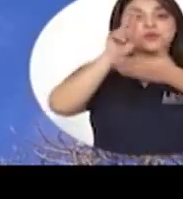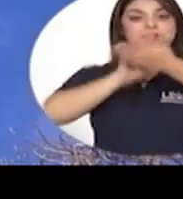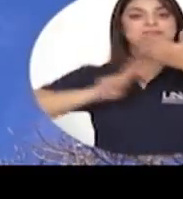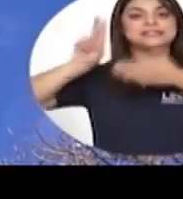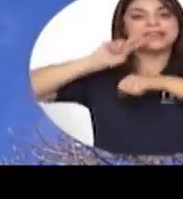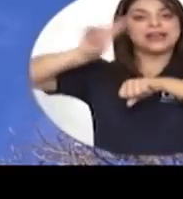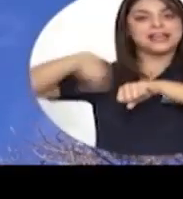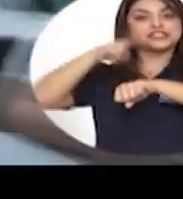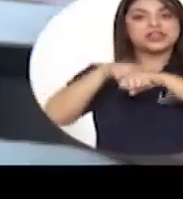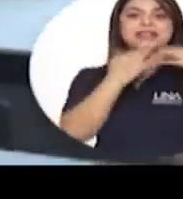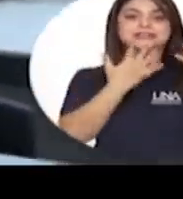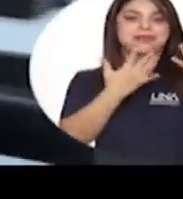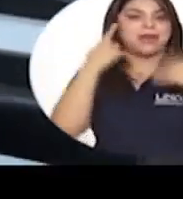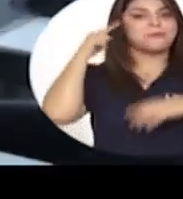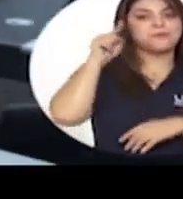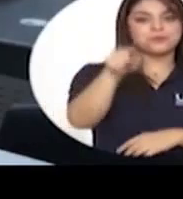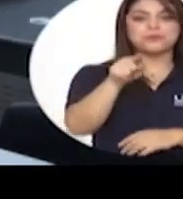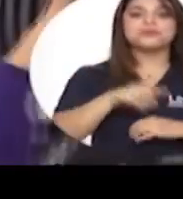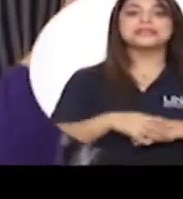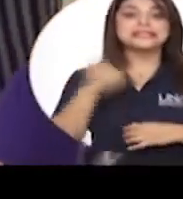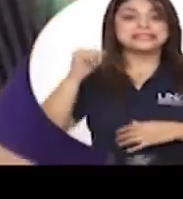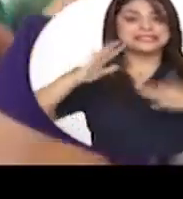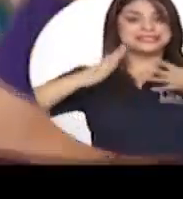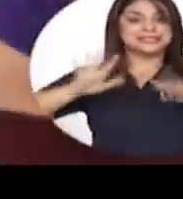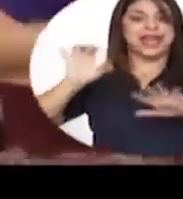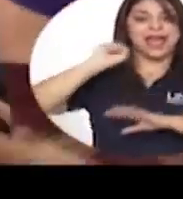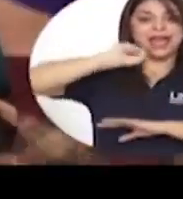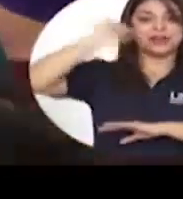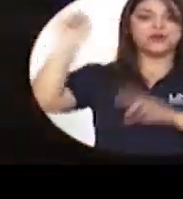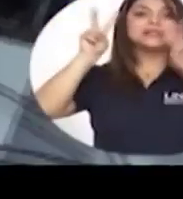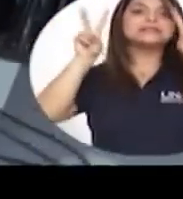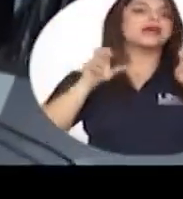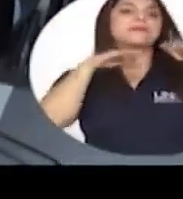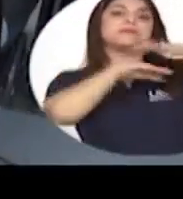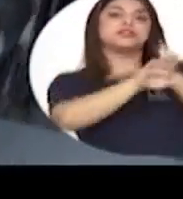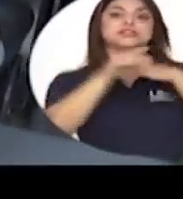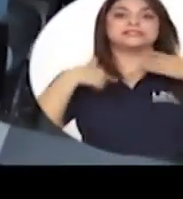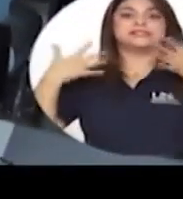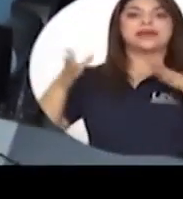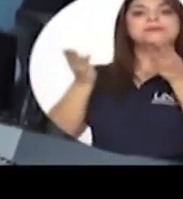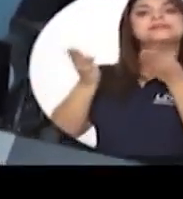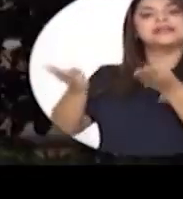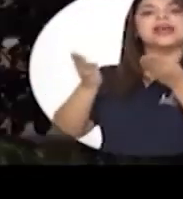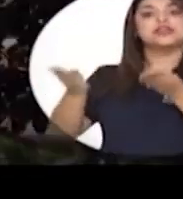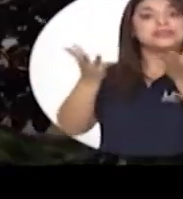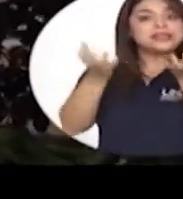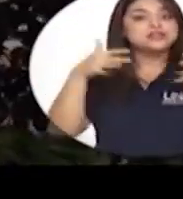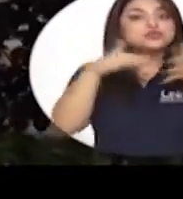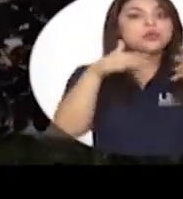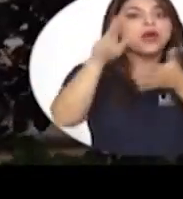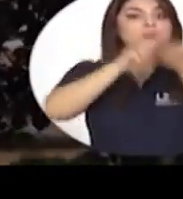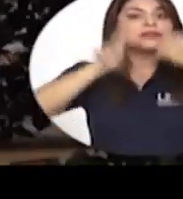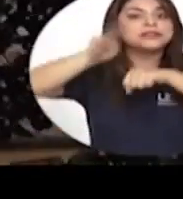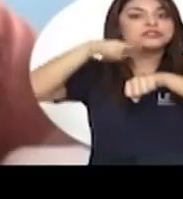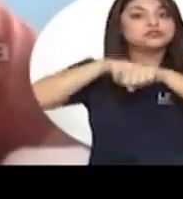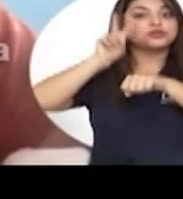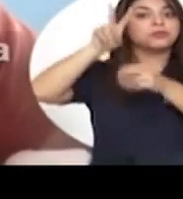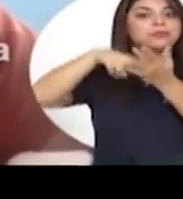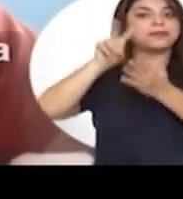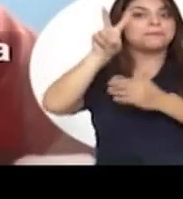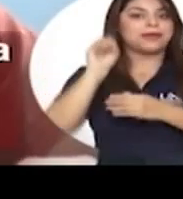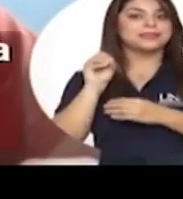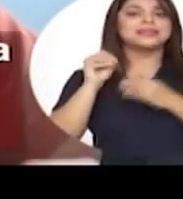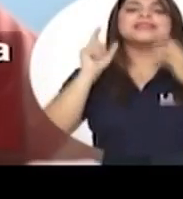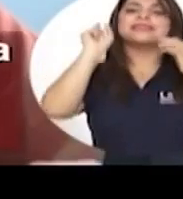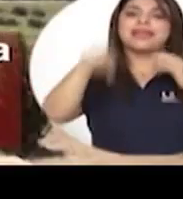La Universidad Nacional espera por vos. Si ganaste el examen de admisión, sos bachiller y querés estudiar en la UNA en el